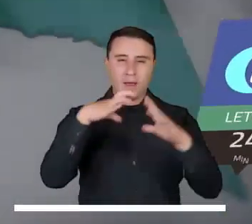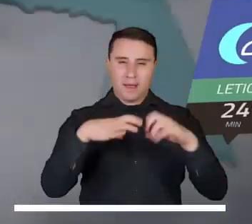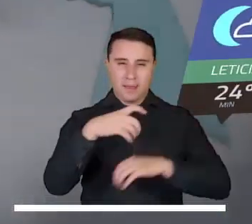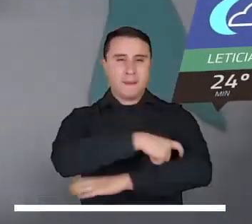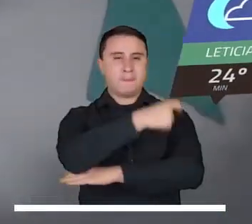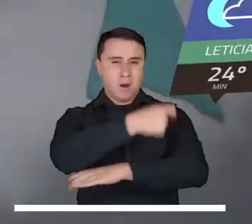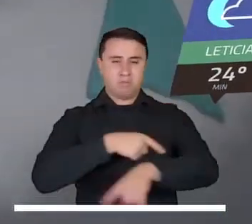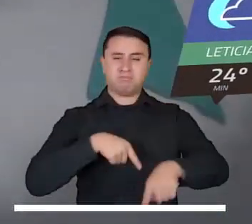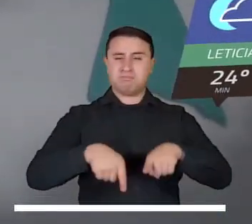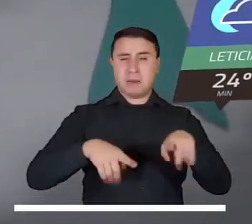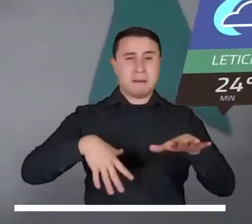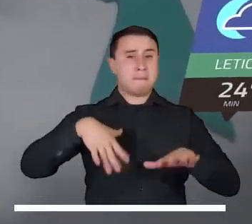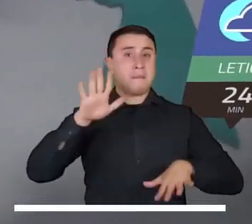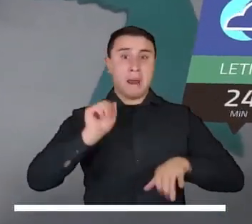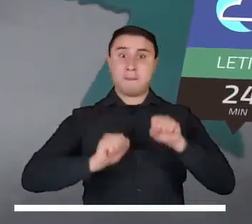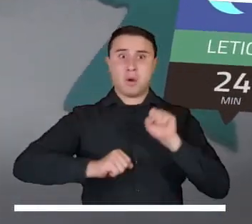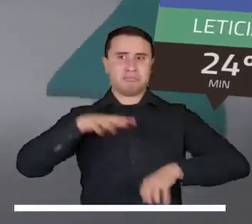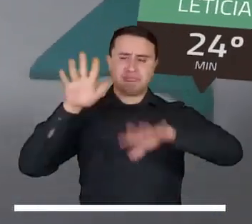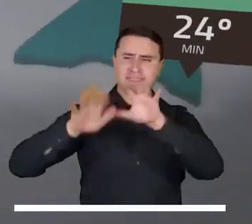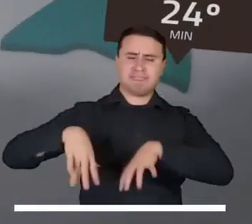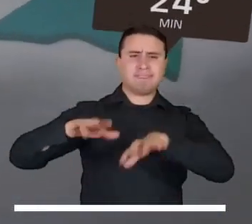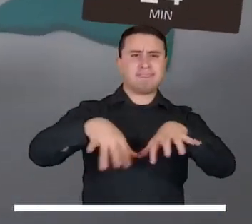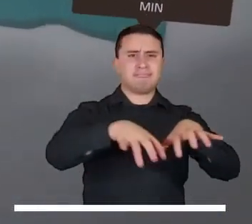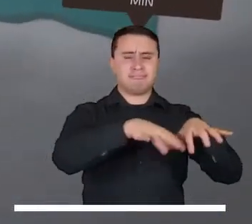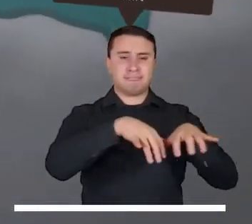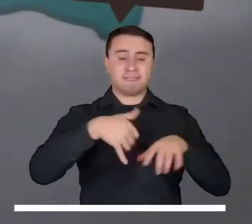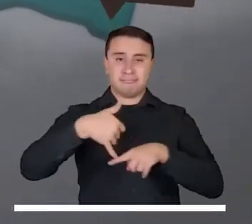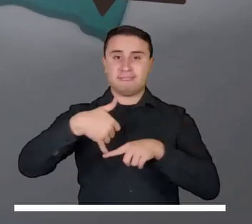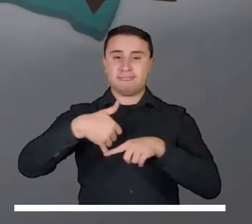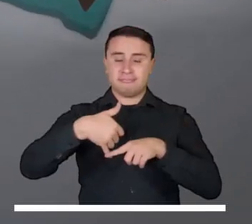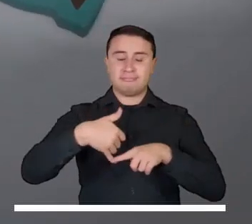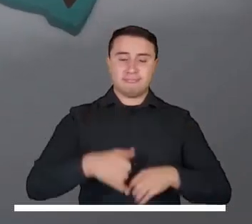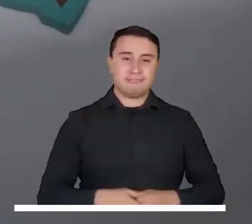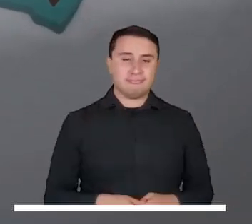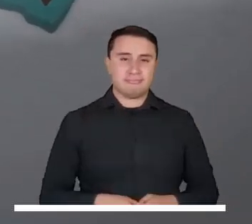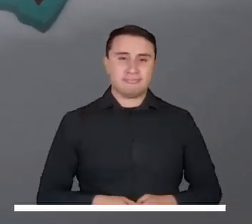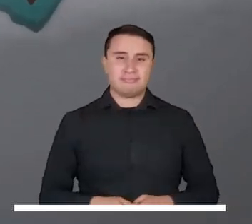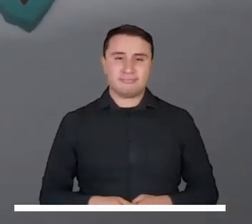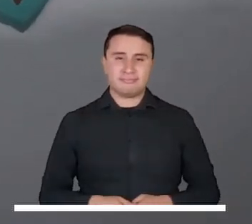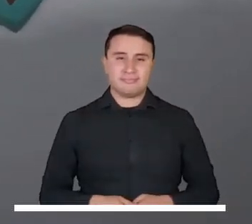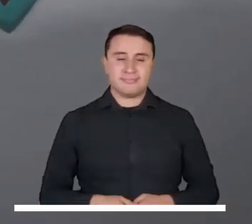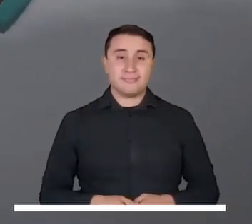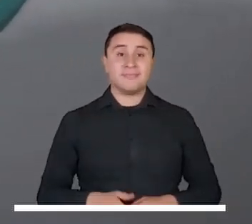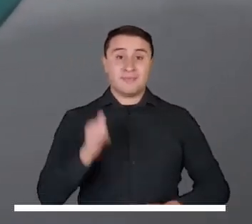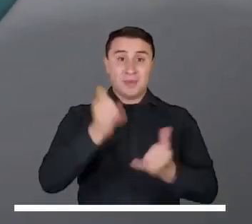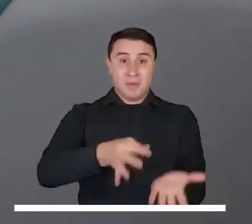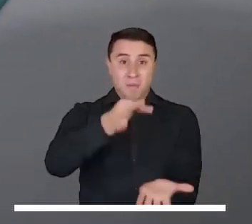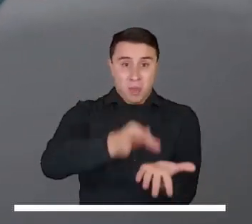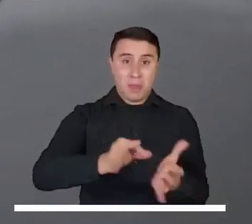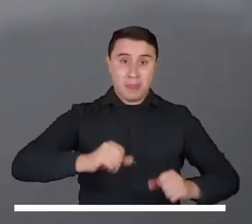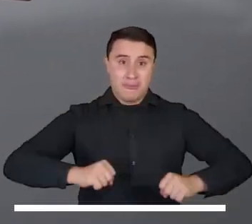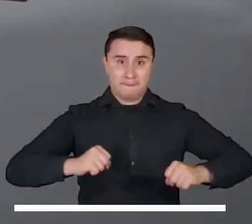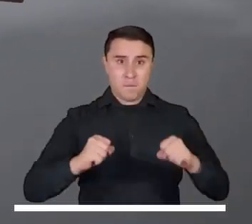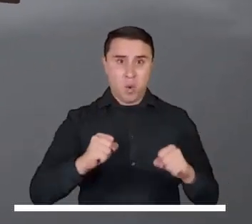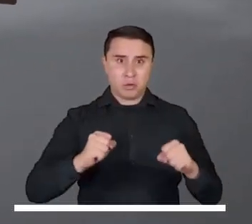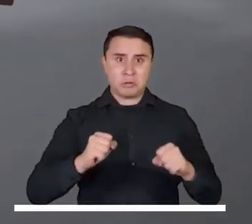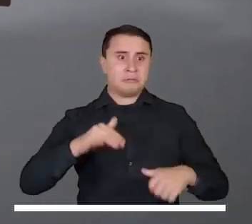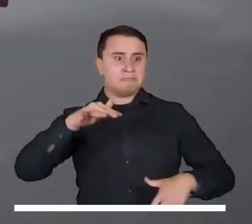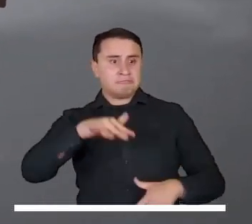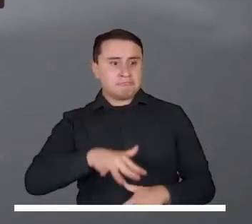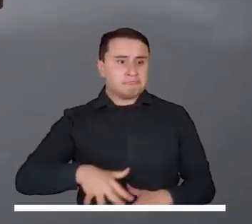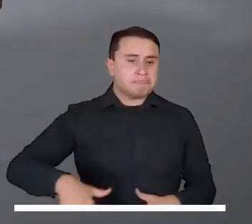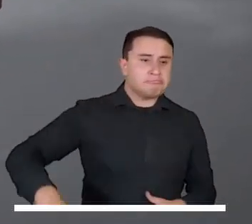Guainía, Amazonas, Caquetá y Putumayo serían los departamentos con mayor probabilidad de lluvias en el sur del país.